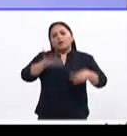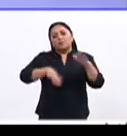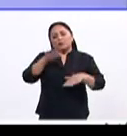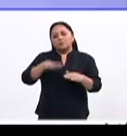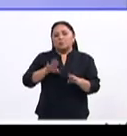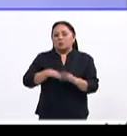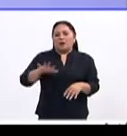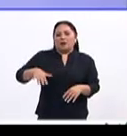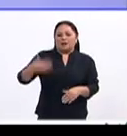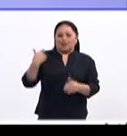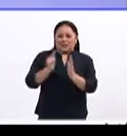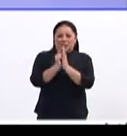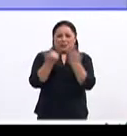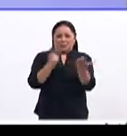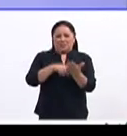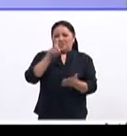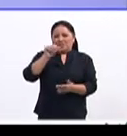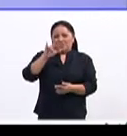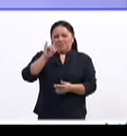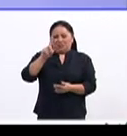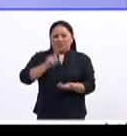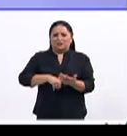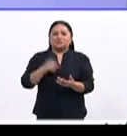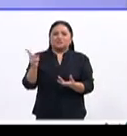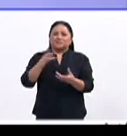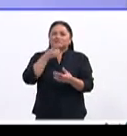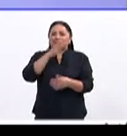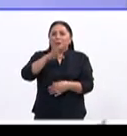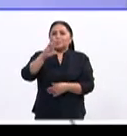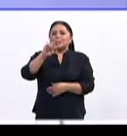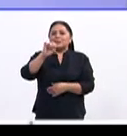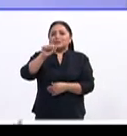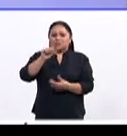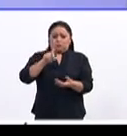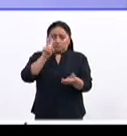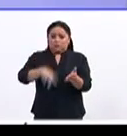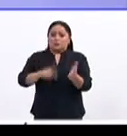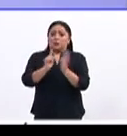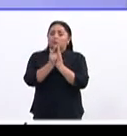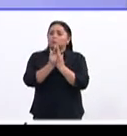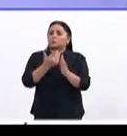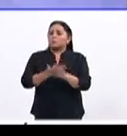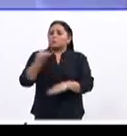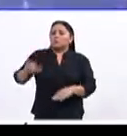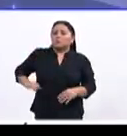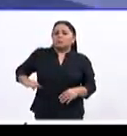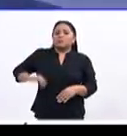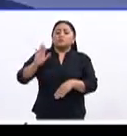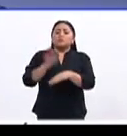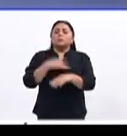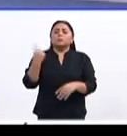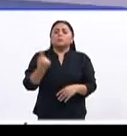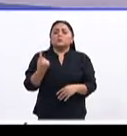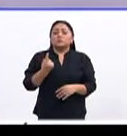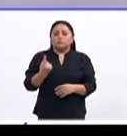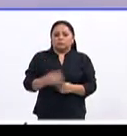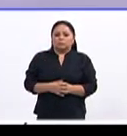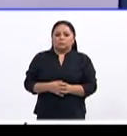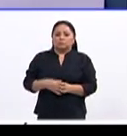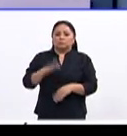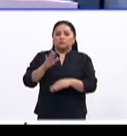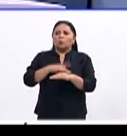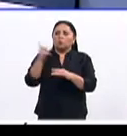El más reciente libro de David es El Ovillo y la Brisa, como tú decías. Es un libro interesante porque